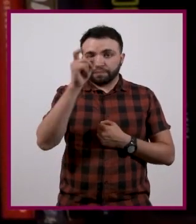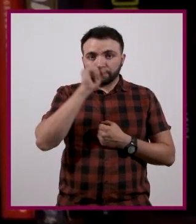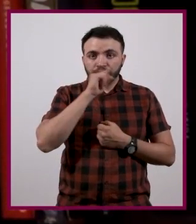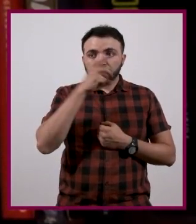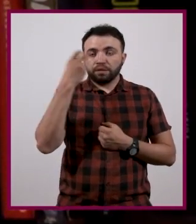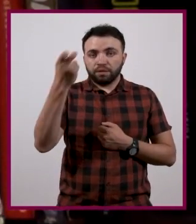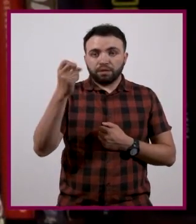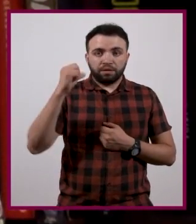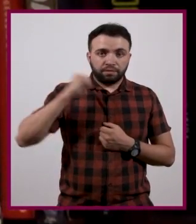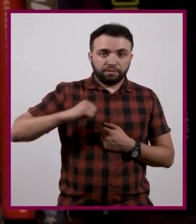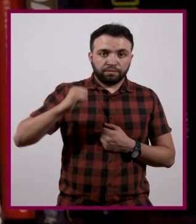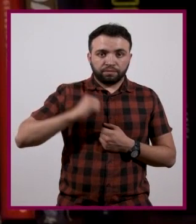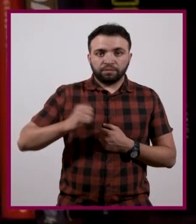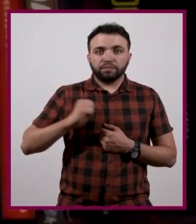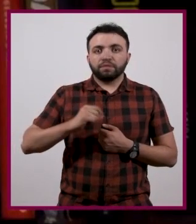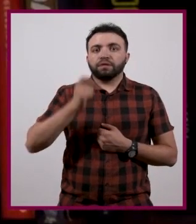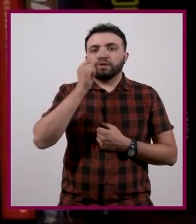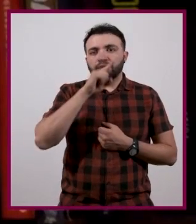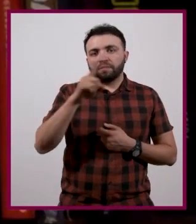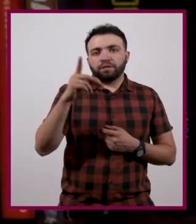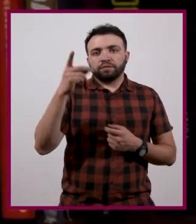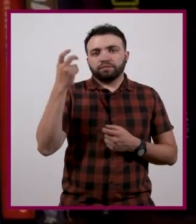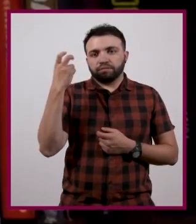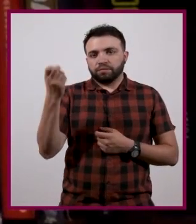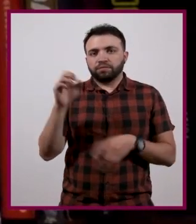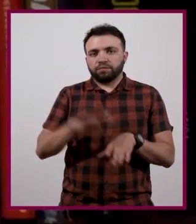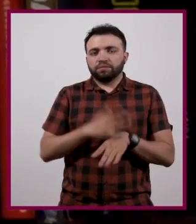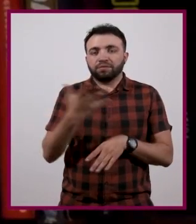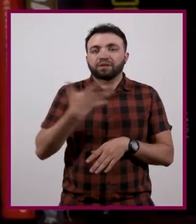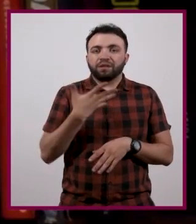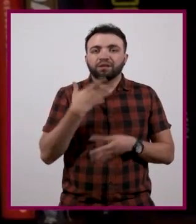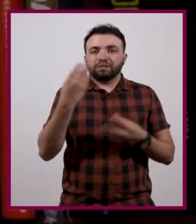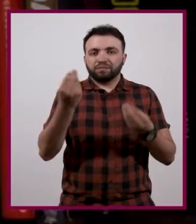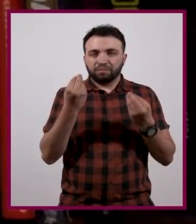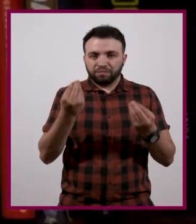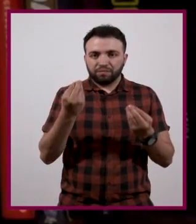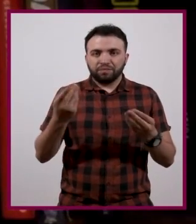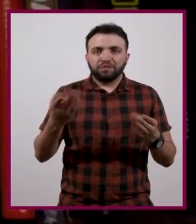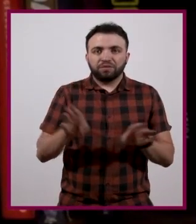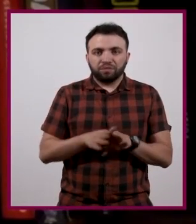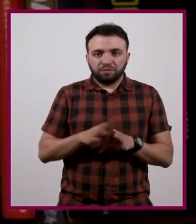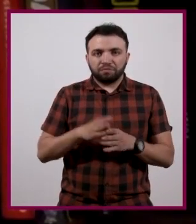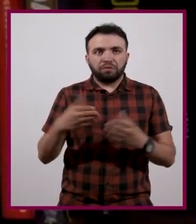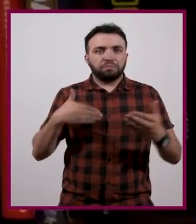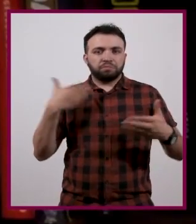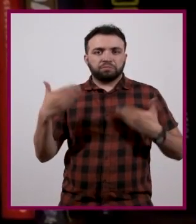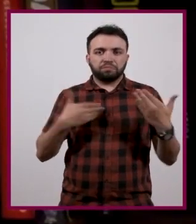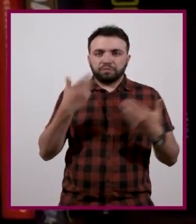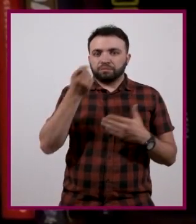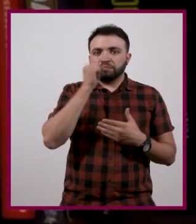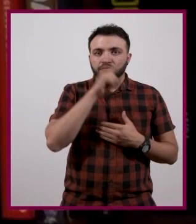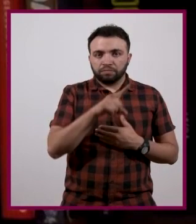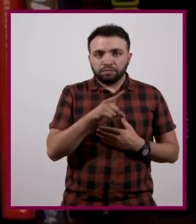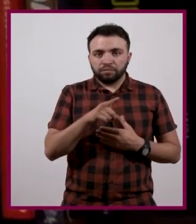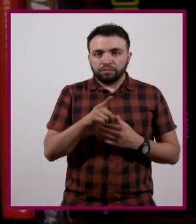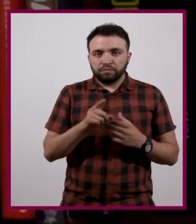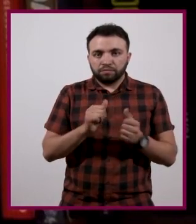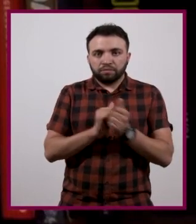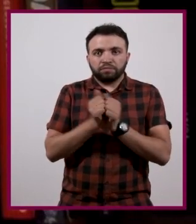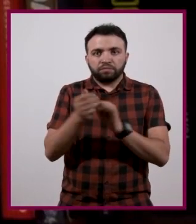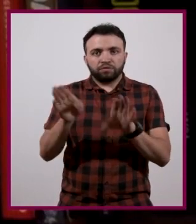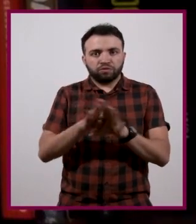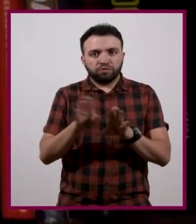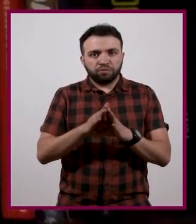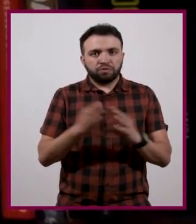en esa época, justamente en parte por eso, porque había muchas tendencias conviviendo al mismo tiempo, se dieron pugnas